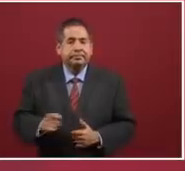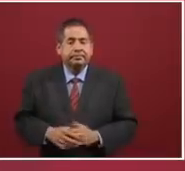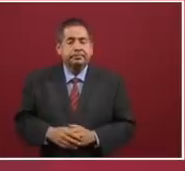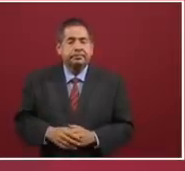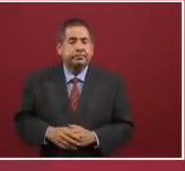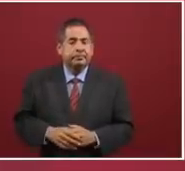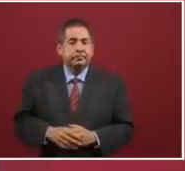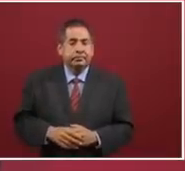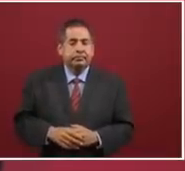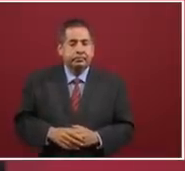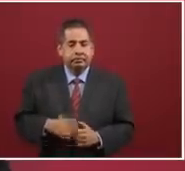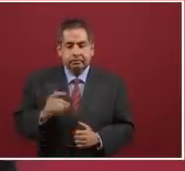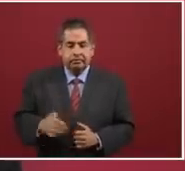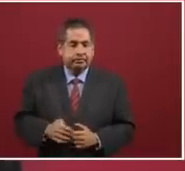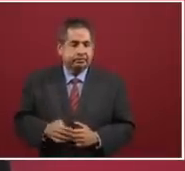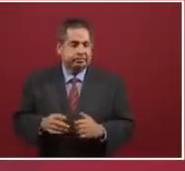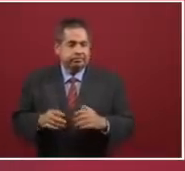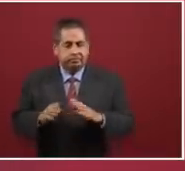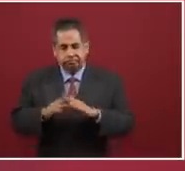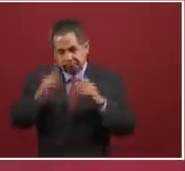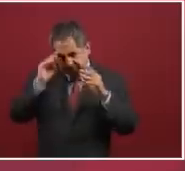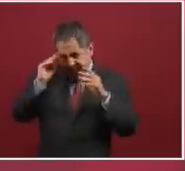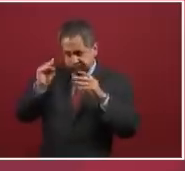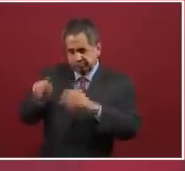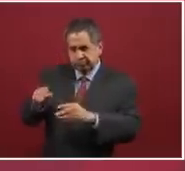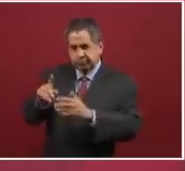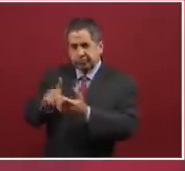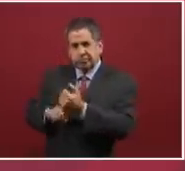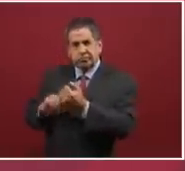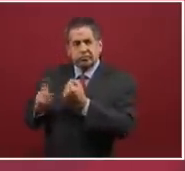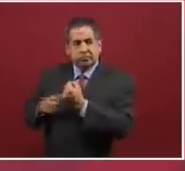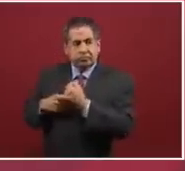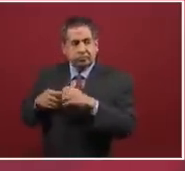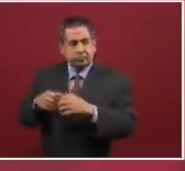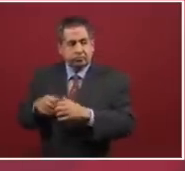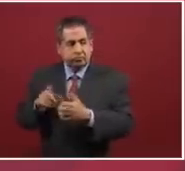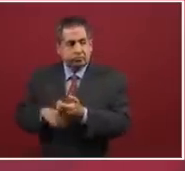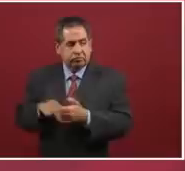se está atendiendo el problema